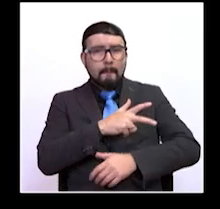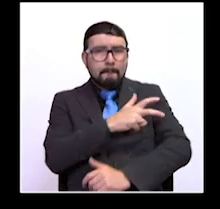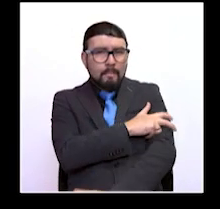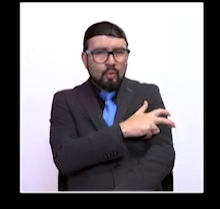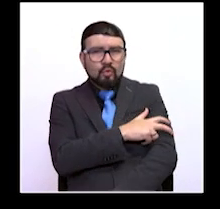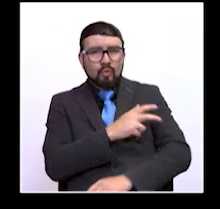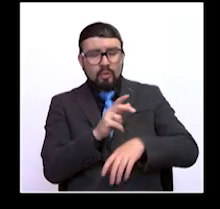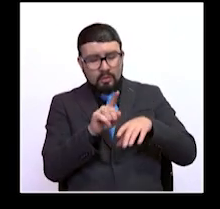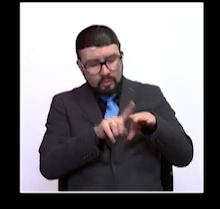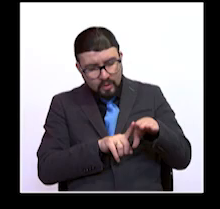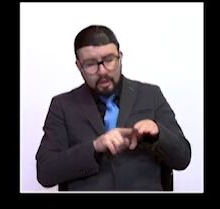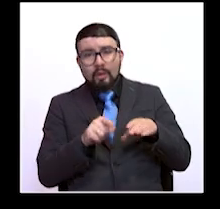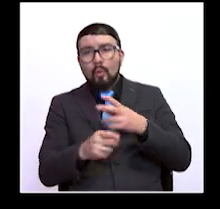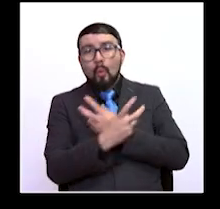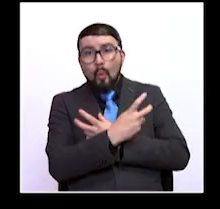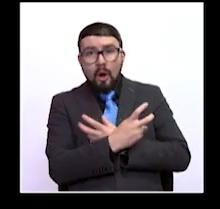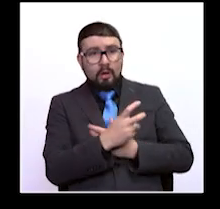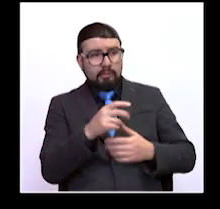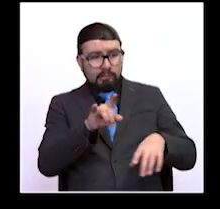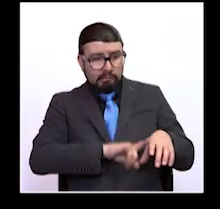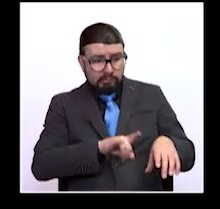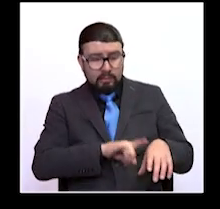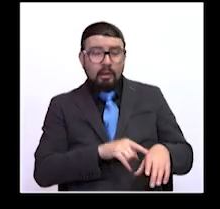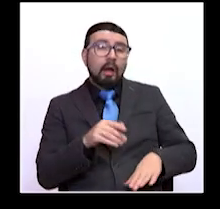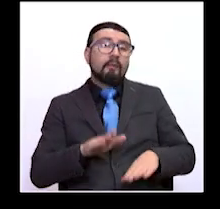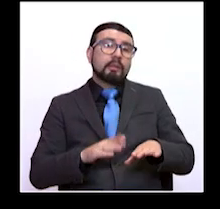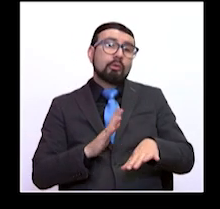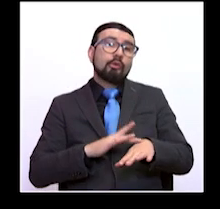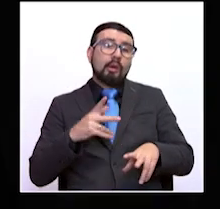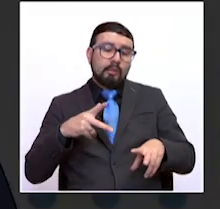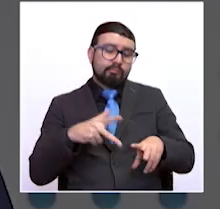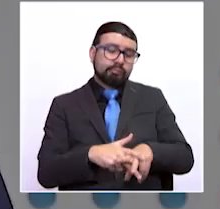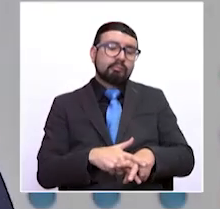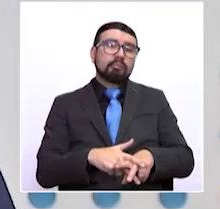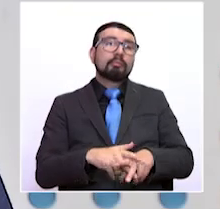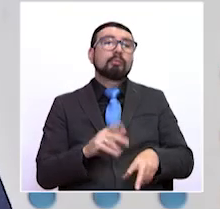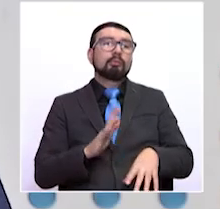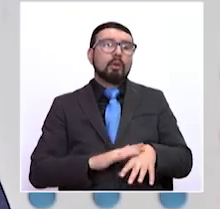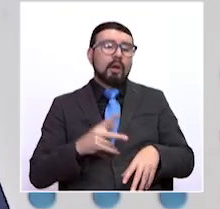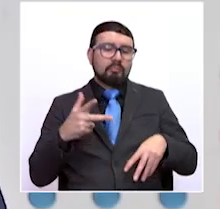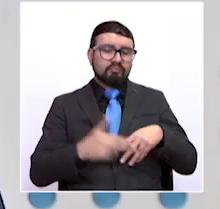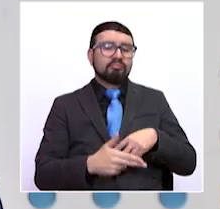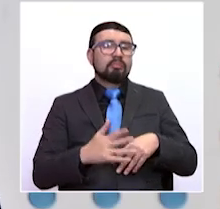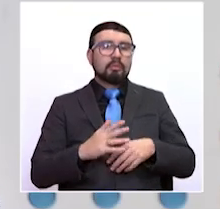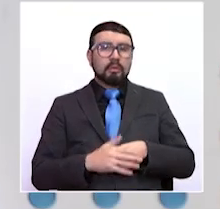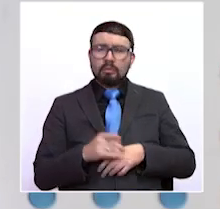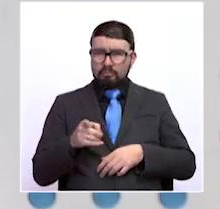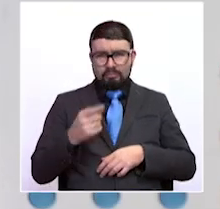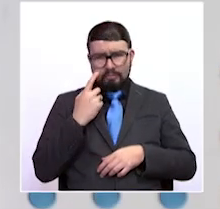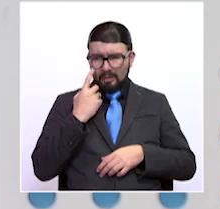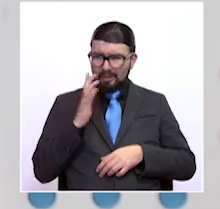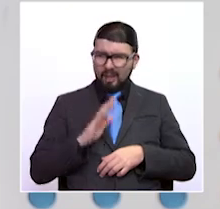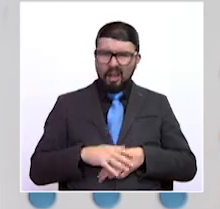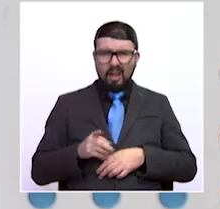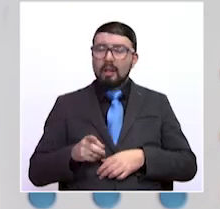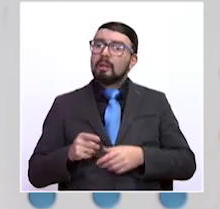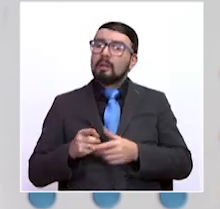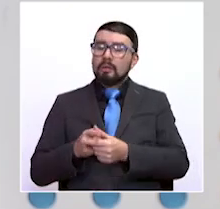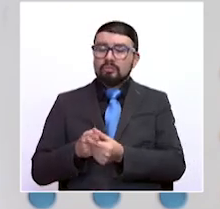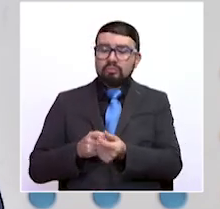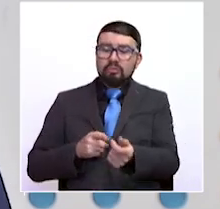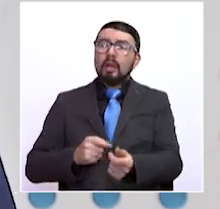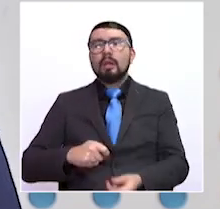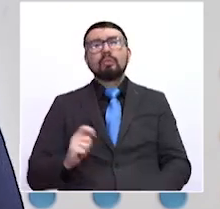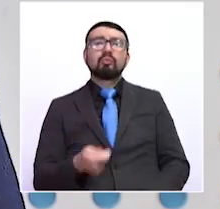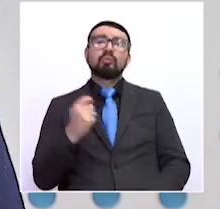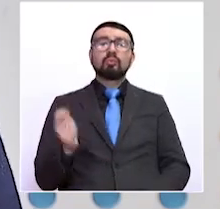los huesitos, entonces por eso muchas veces hay que amputar. ¿Y quién creyera que una chispita, que las llaman,